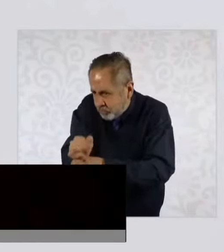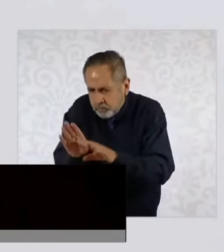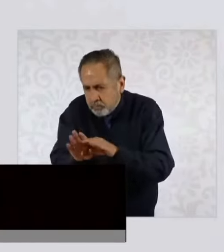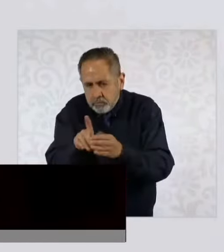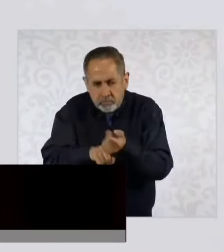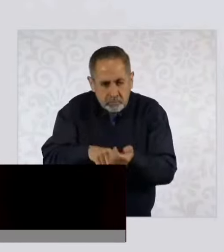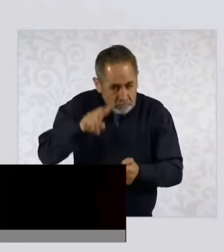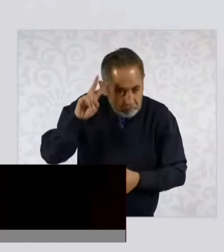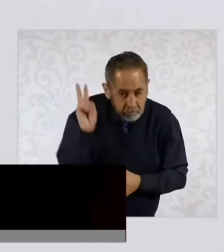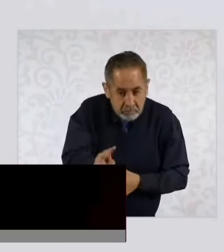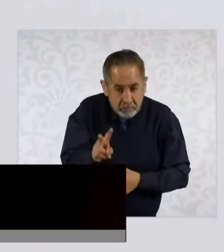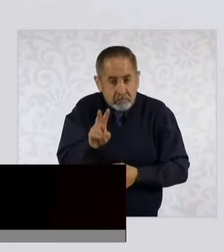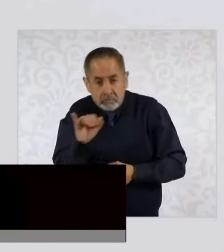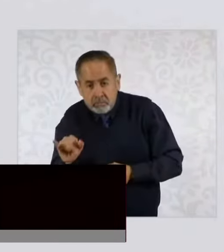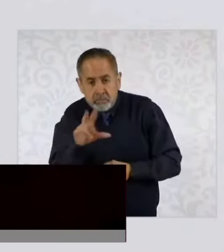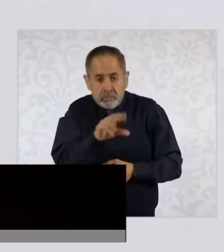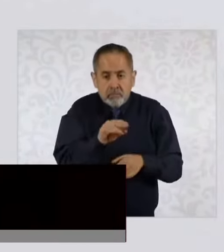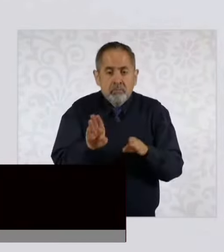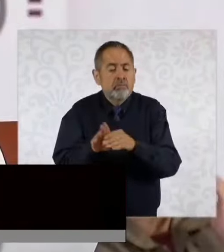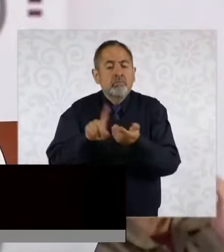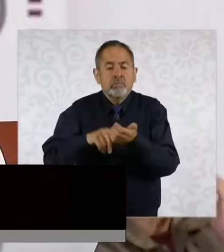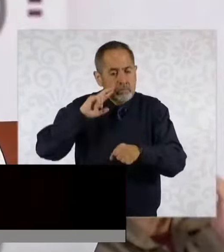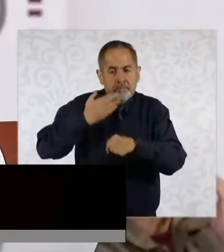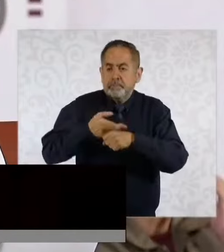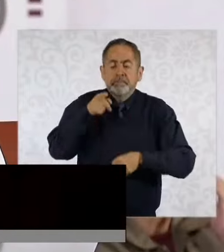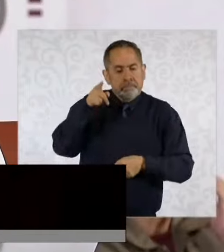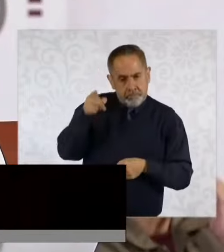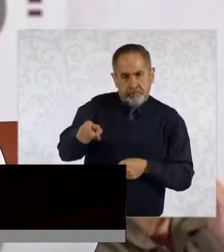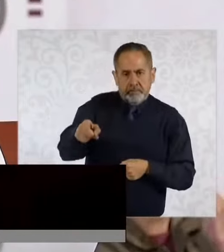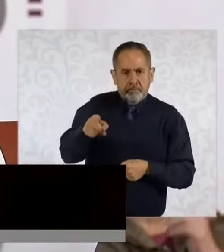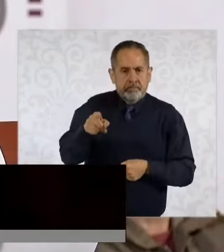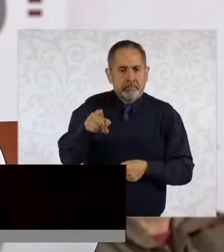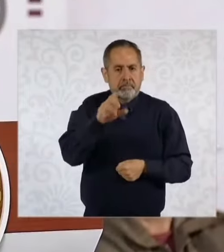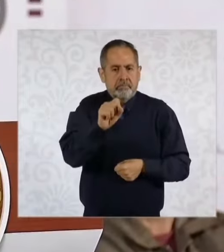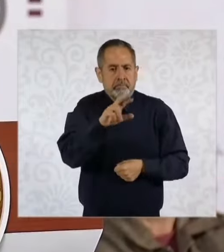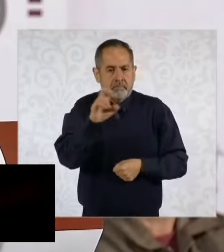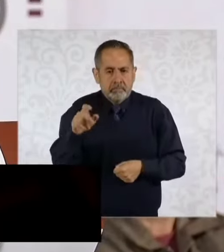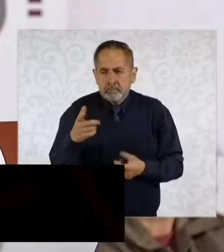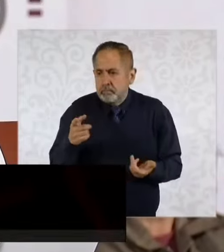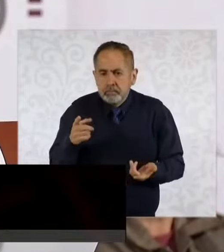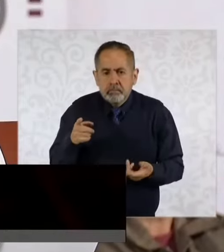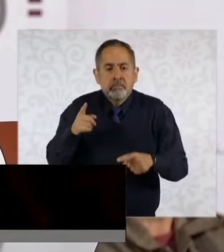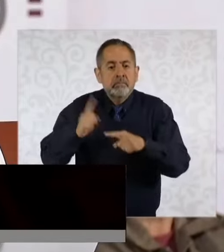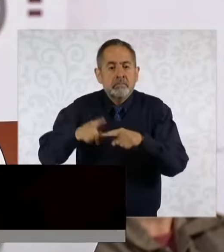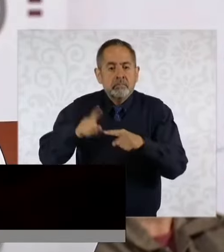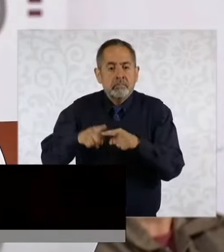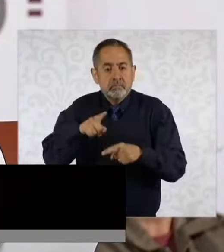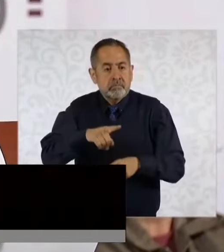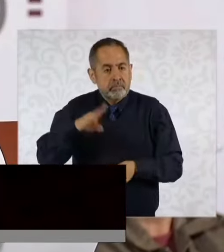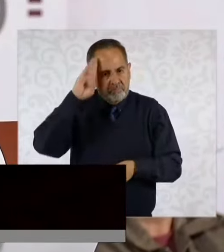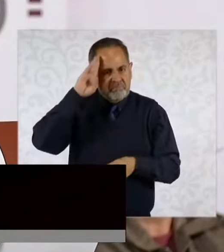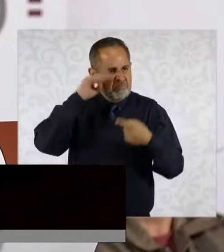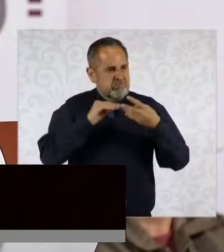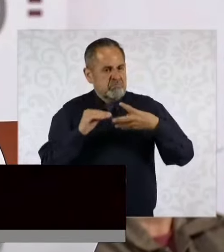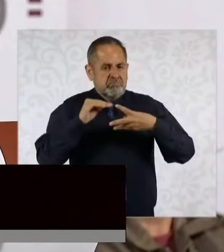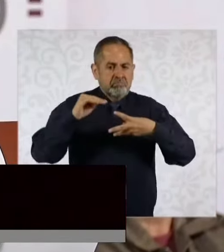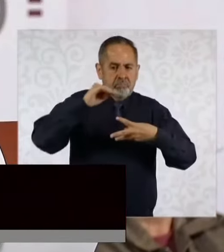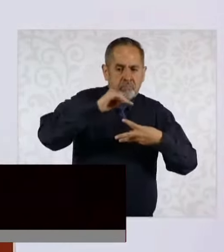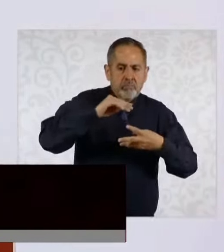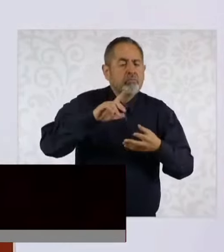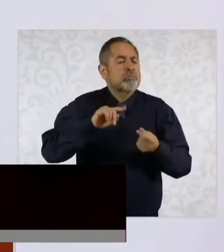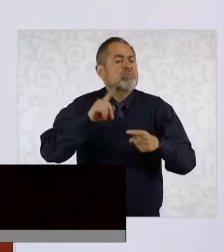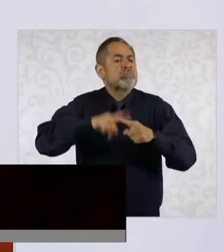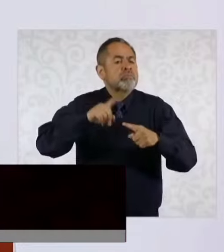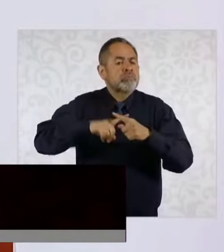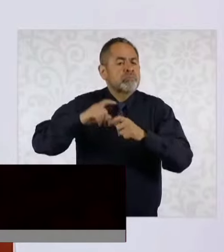aquella ocasión, o Ejército, no recuerdo bien. Sí, sí, fue por el Ejército. Sí, y en